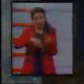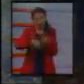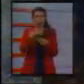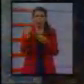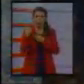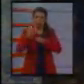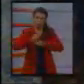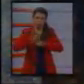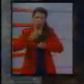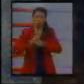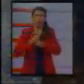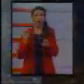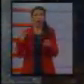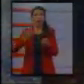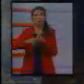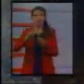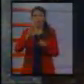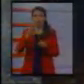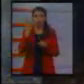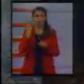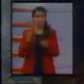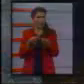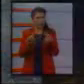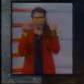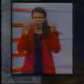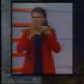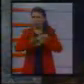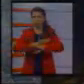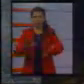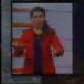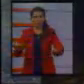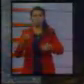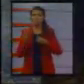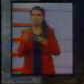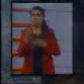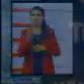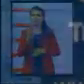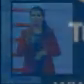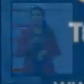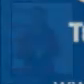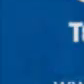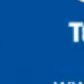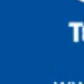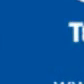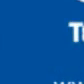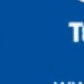hacerlo, les resta 25 días. En Quito, María Gracia Acosta, 24 horas.